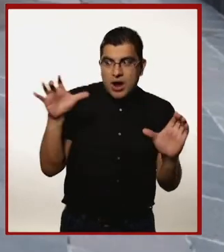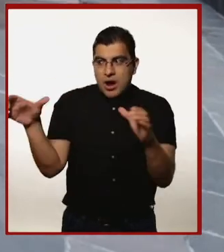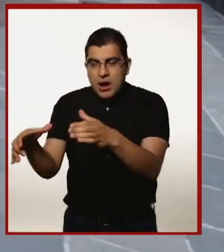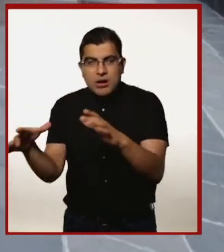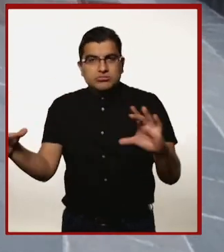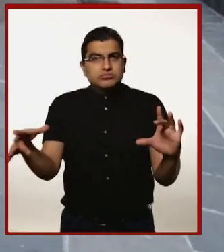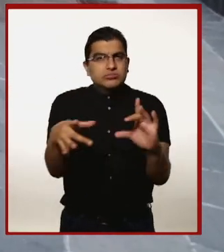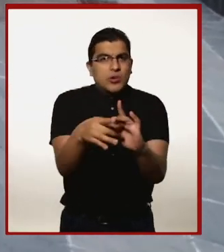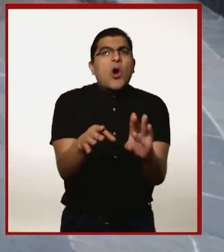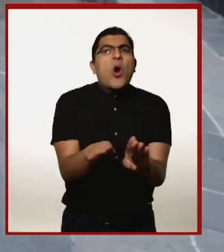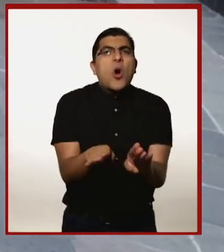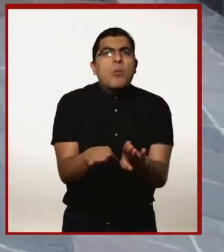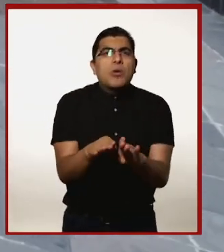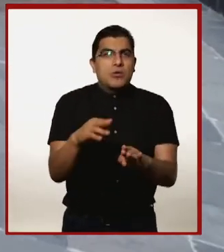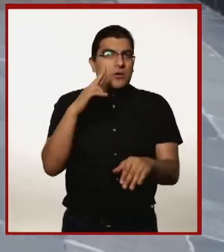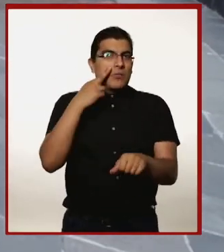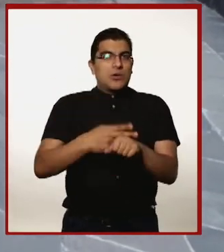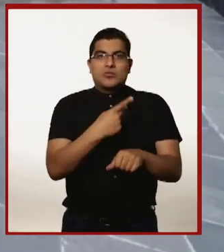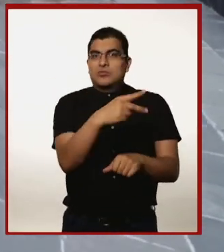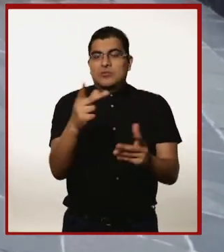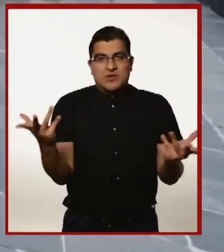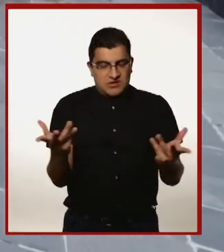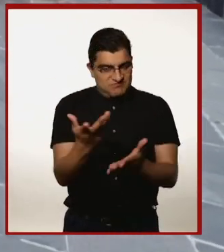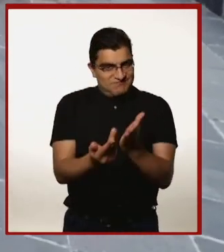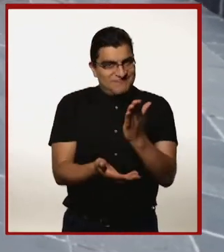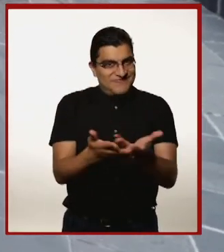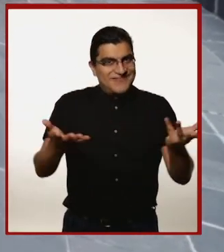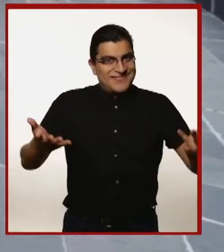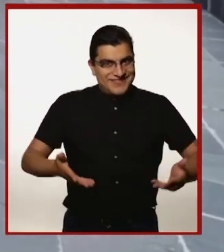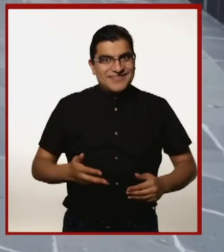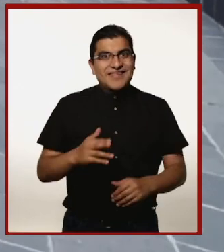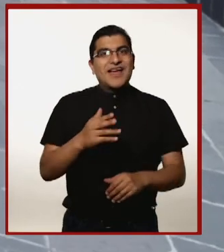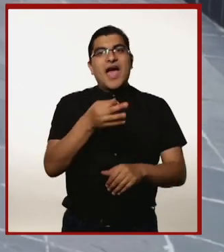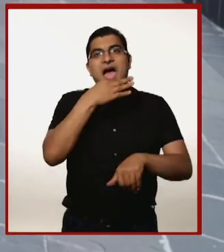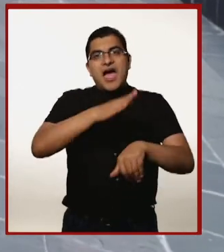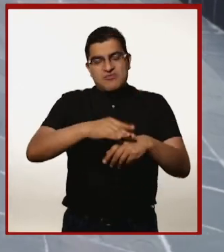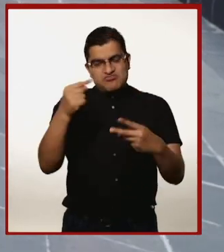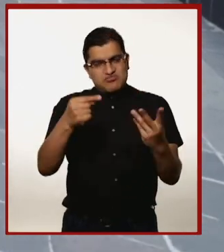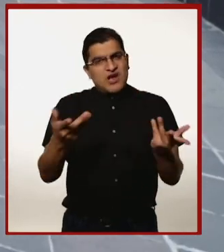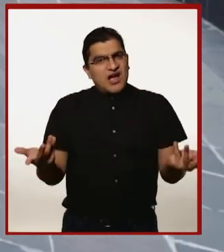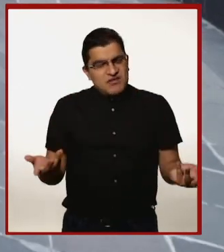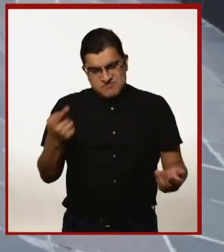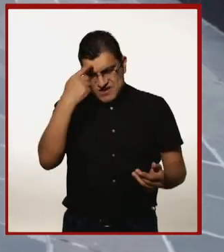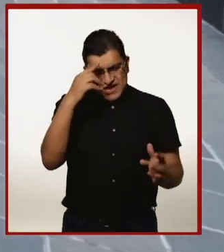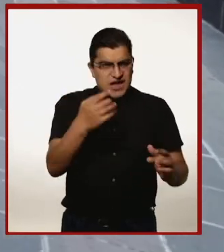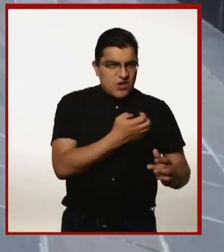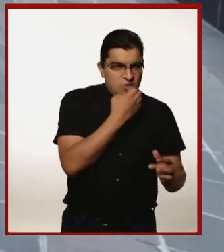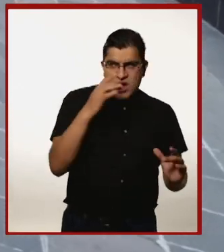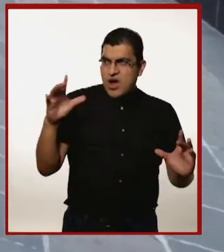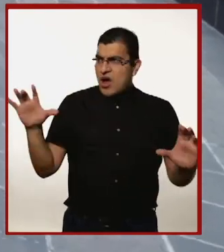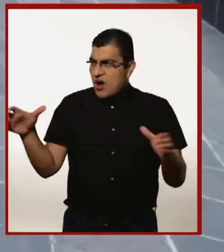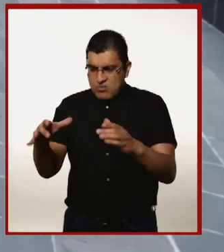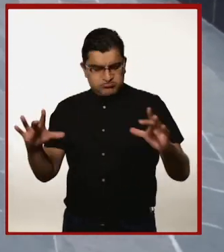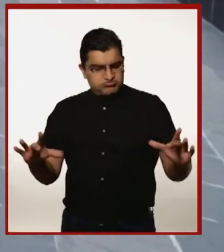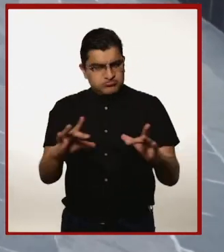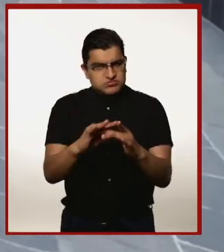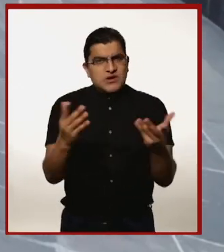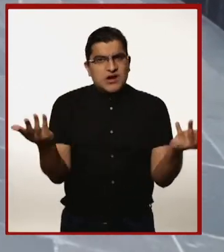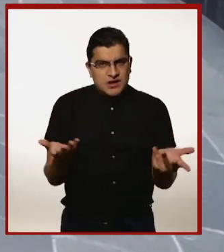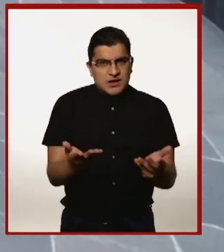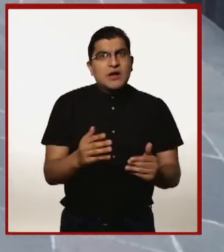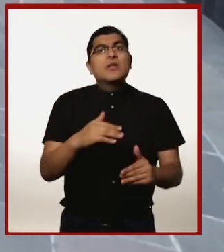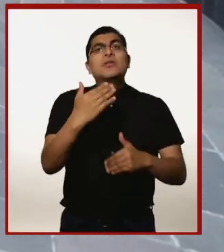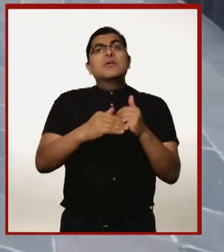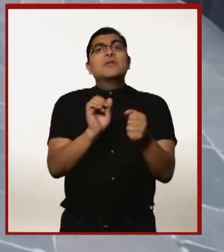nuestra escuela con nuestra comunidad y hacer lo que nos toca. Te invitamos a que realices acciones para vincular a tu escuela con tu